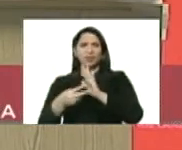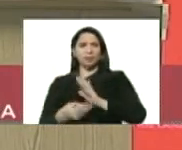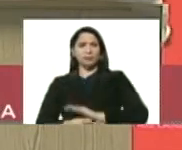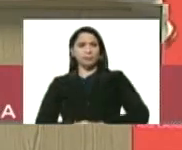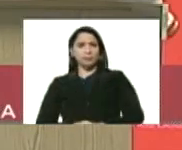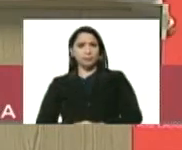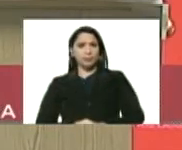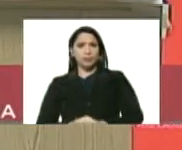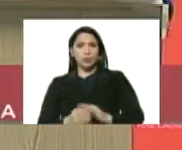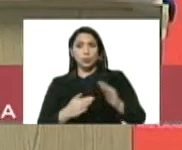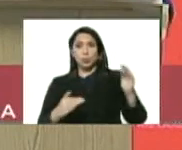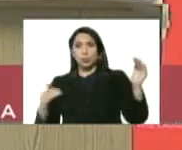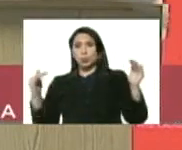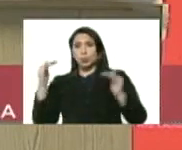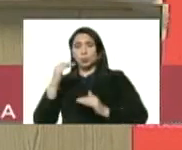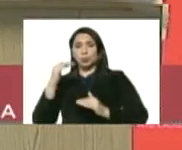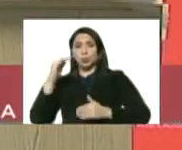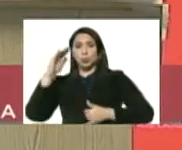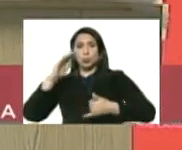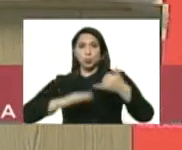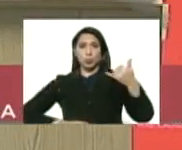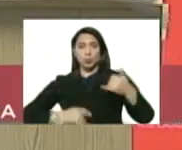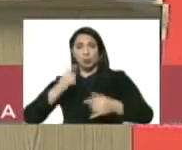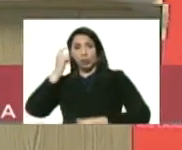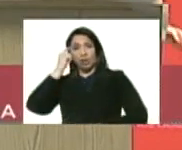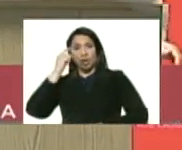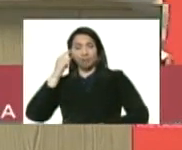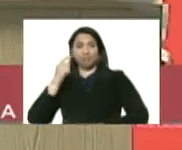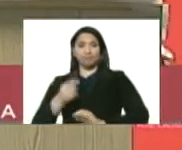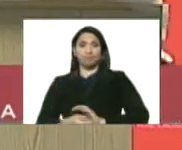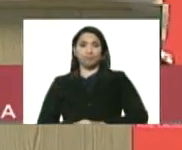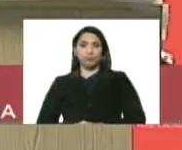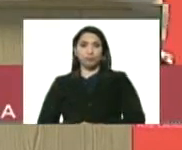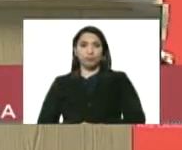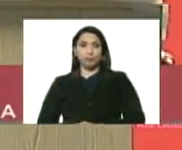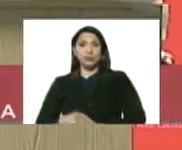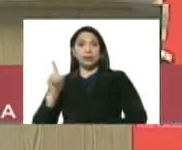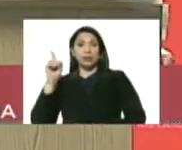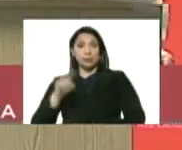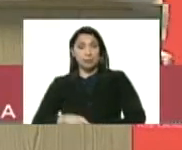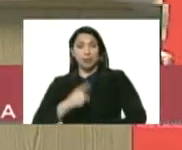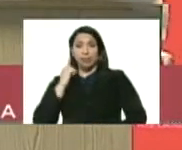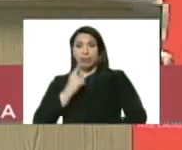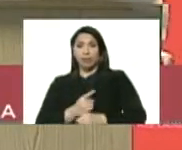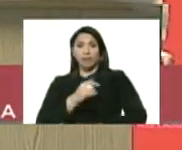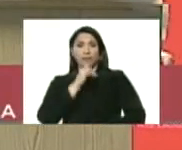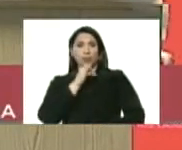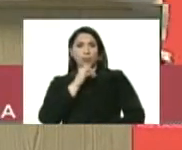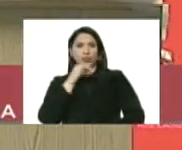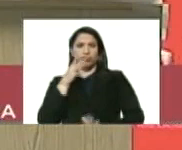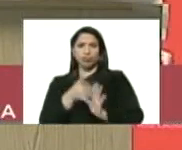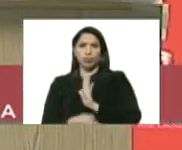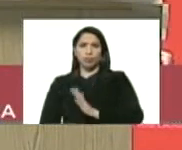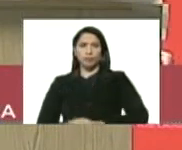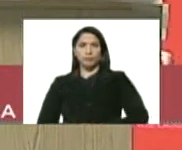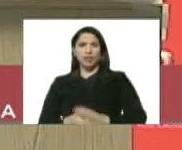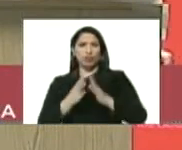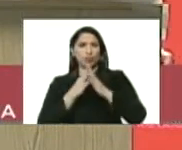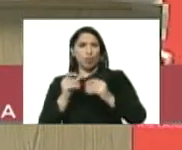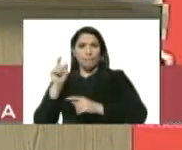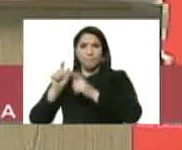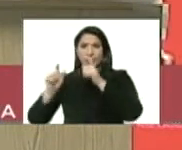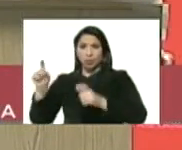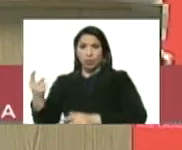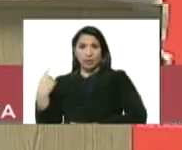el incremento en los últimos días. También debemos informar, bueno, que de todos los casos que